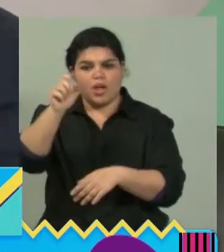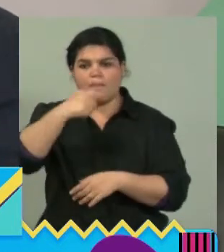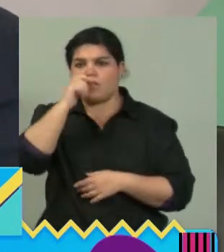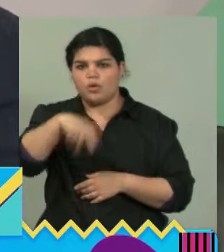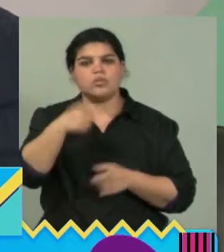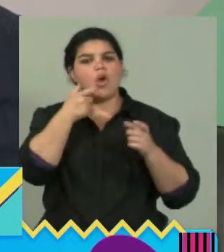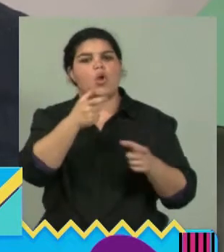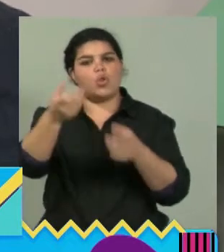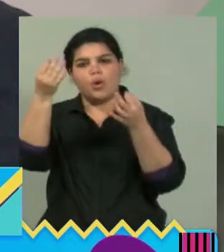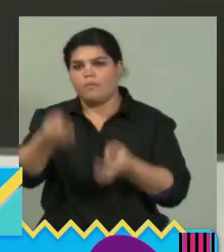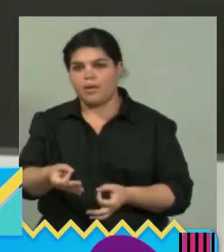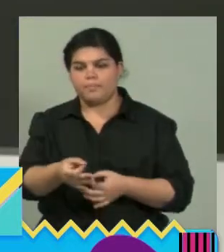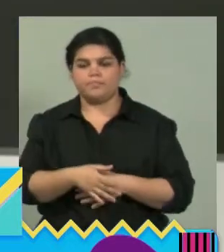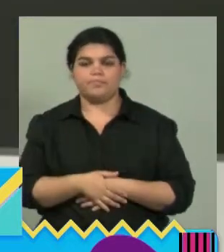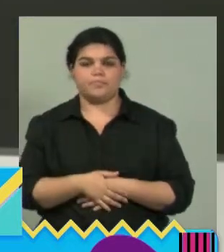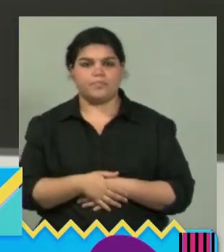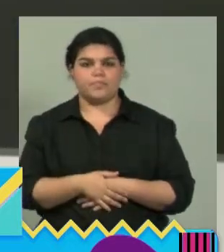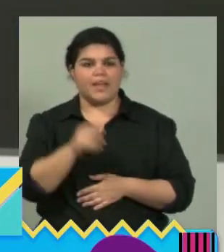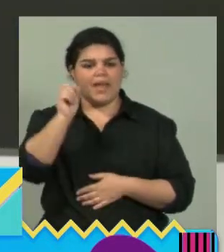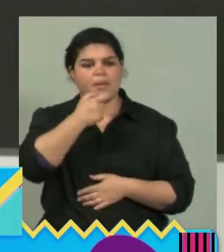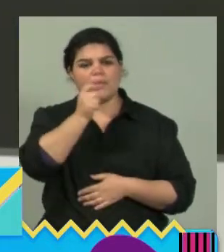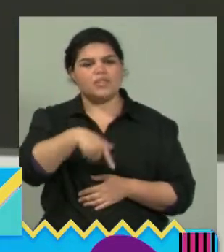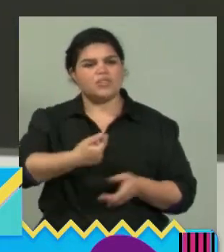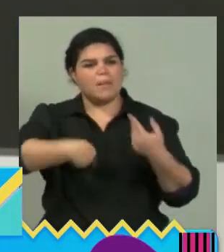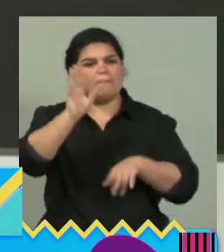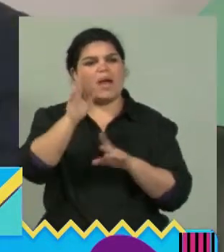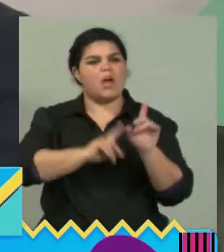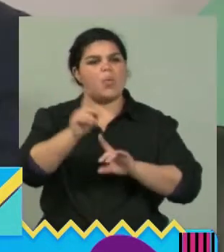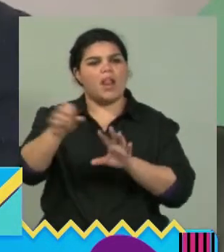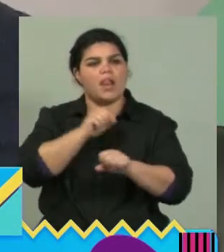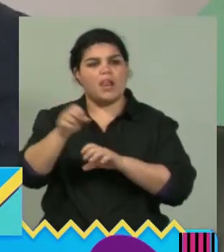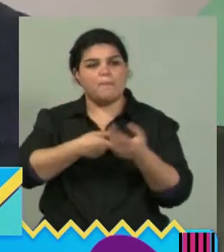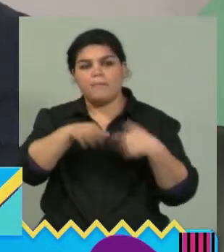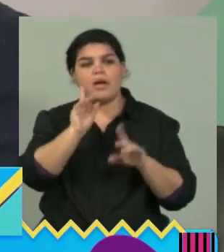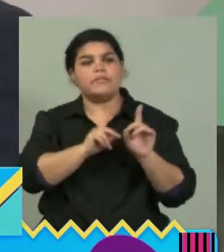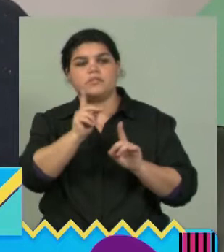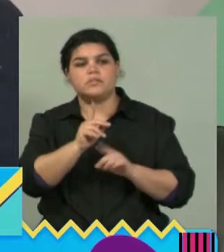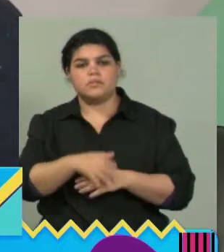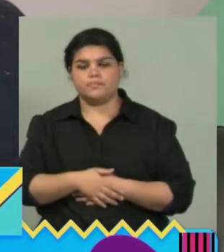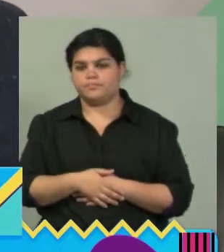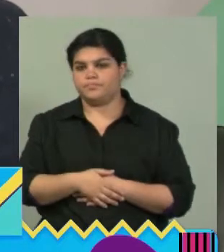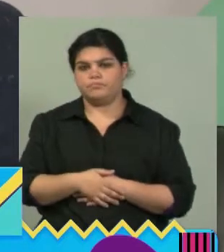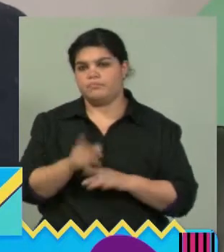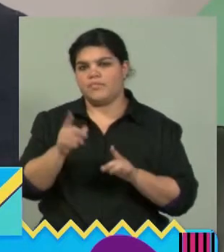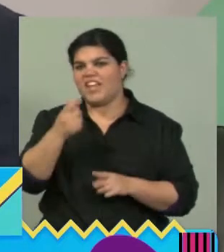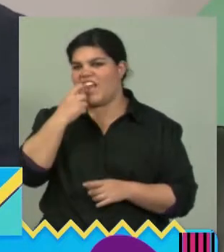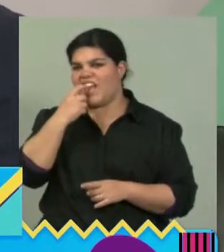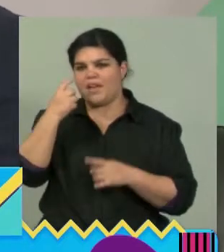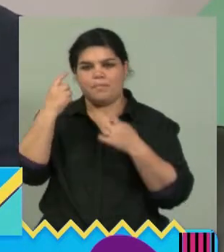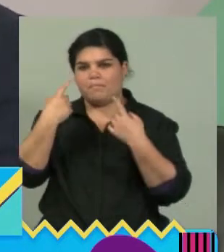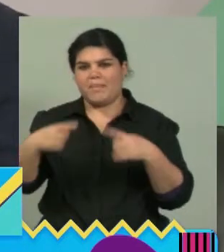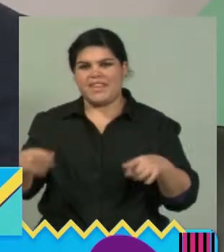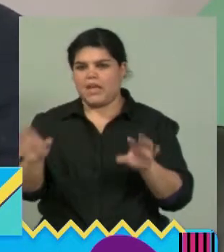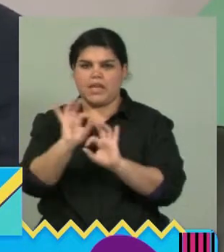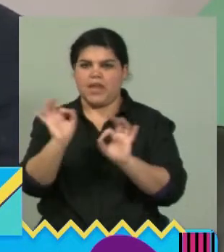que corresponde. ¿Qué es lo que más explota aquí en la provincia de Mendoza? Hoy metalíferos ninguno, hay una ley que lo